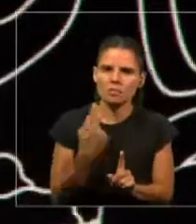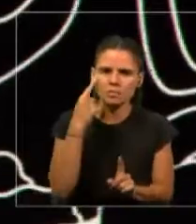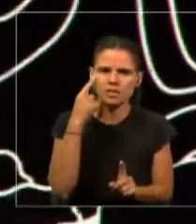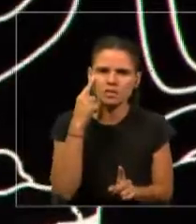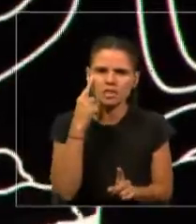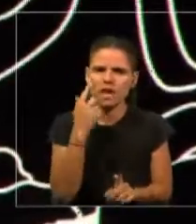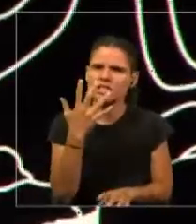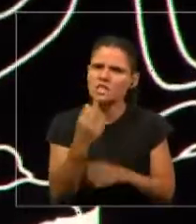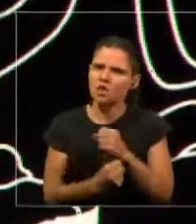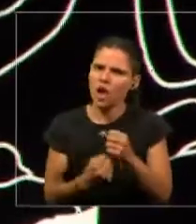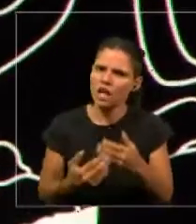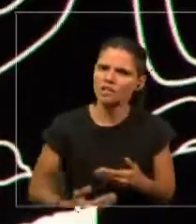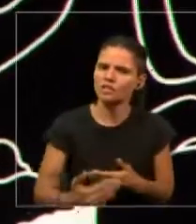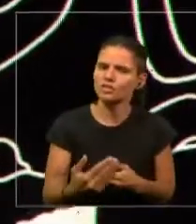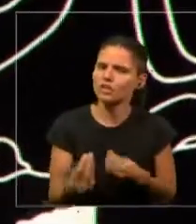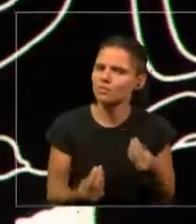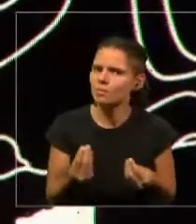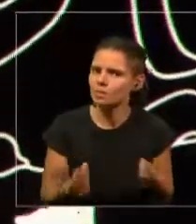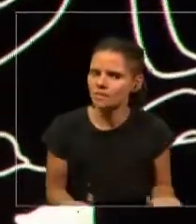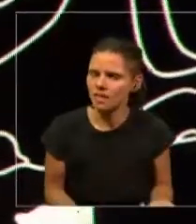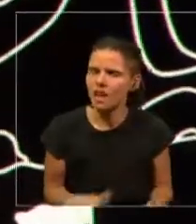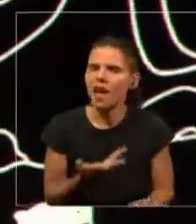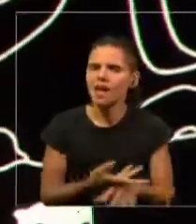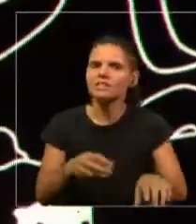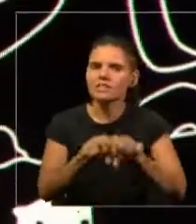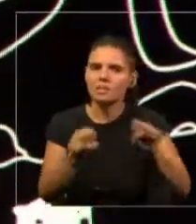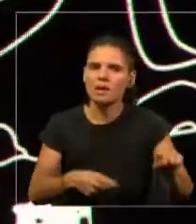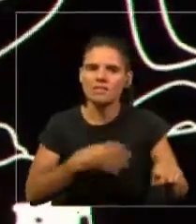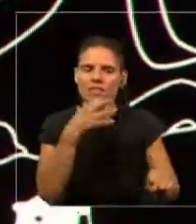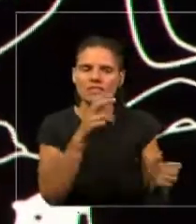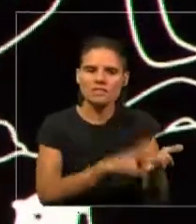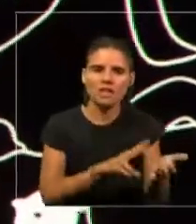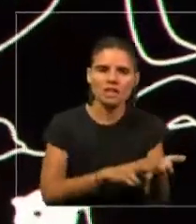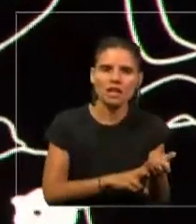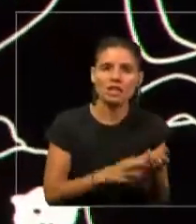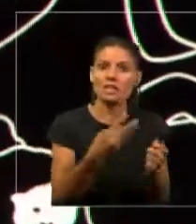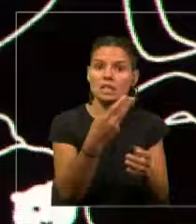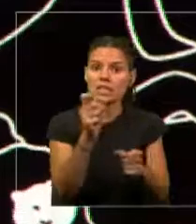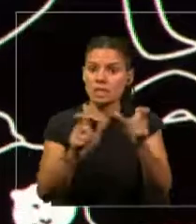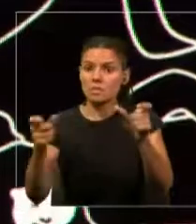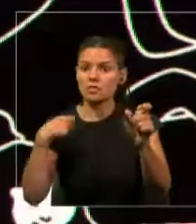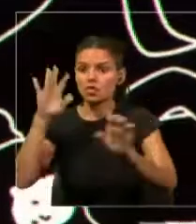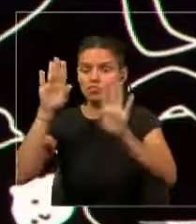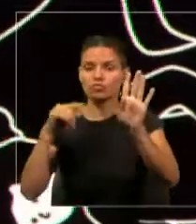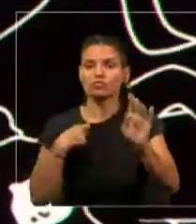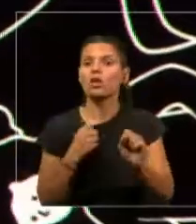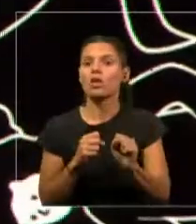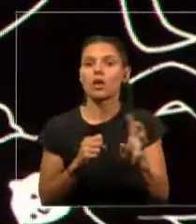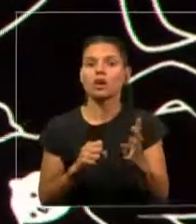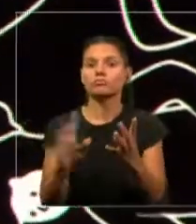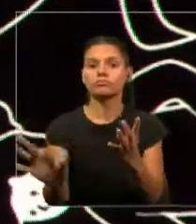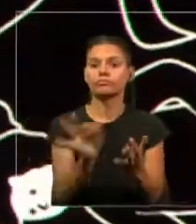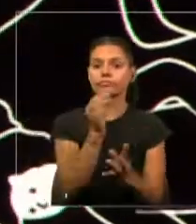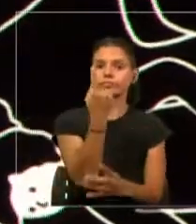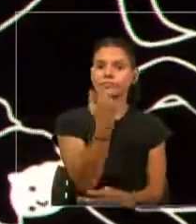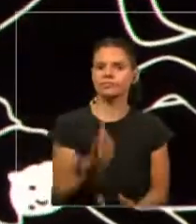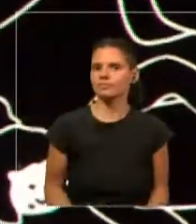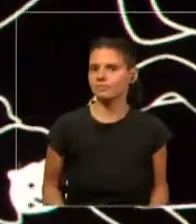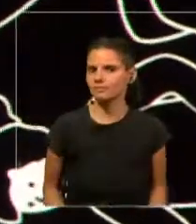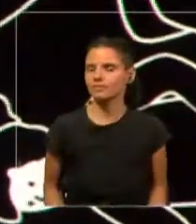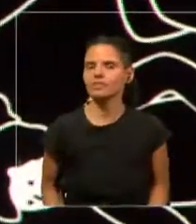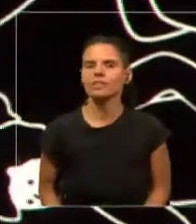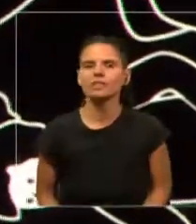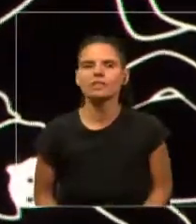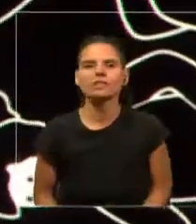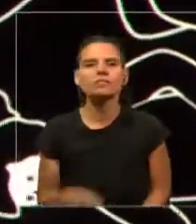2025? Van a haber sistemas que van a dictar la verdad. 300 candidatos, ok. Pum. No. El candidato